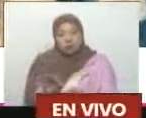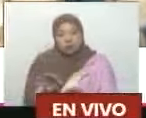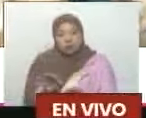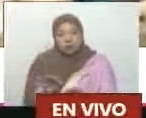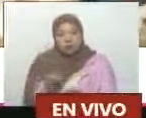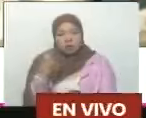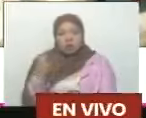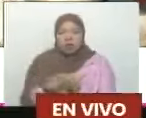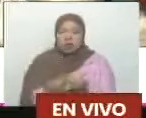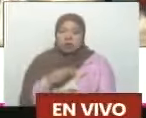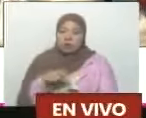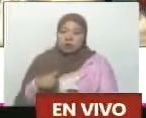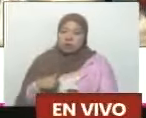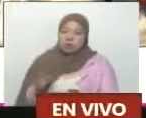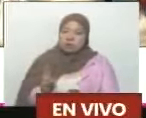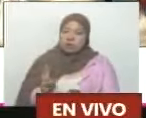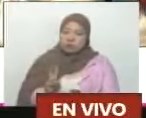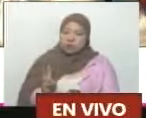lo que debe hacer.